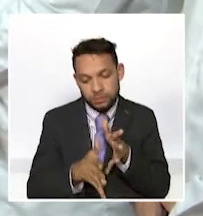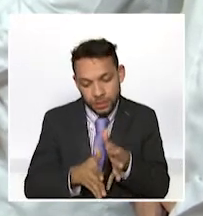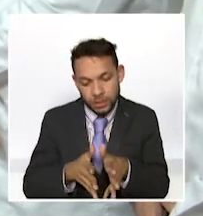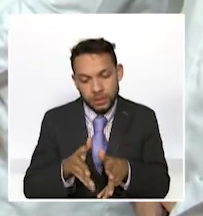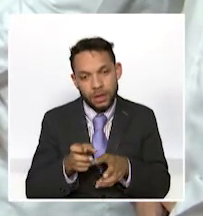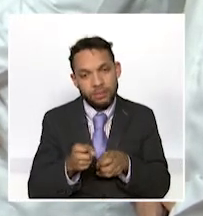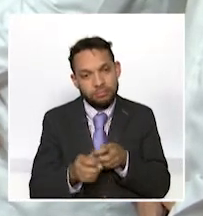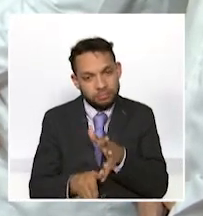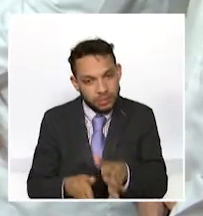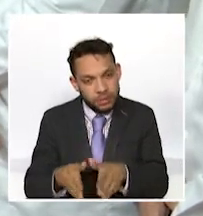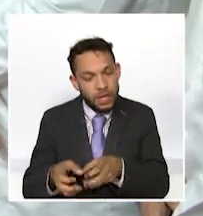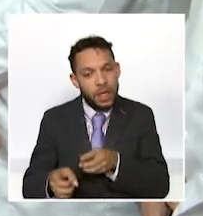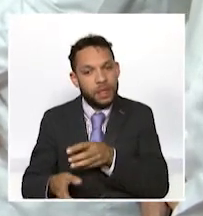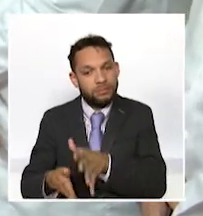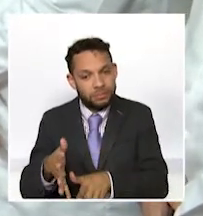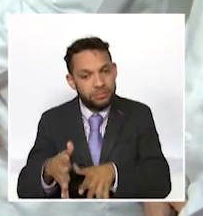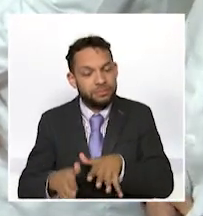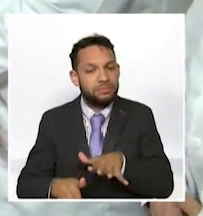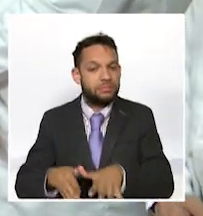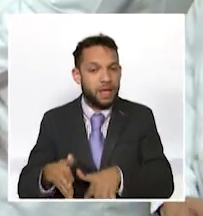Liberamos esa tensión cervical.